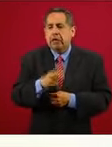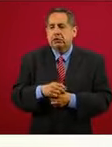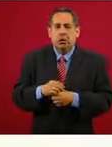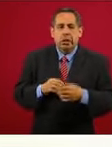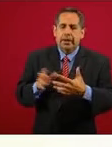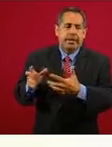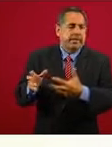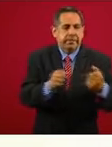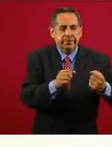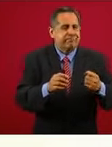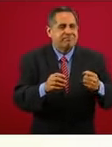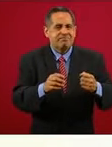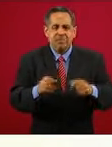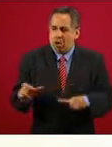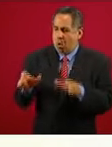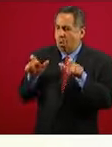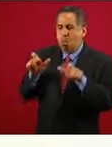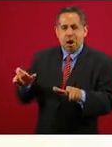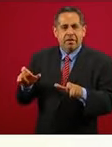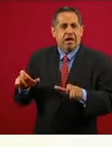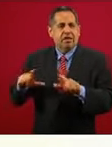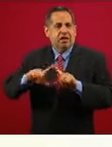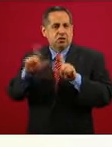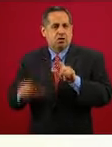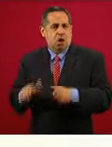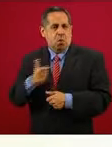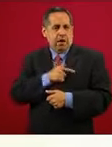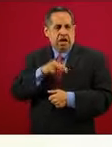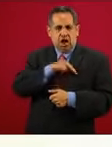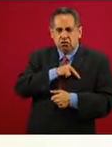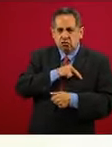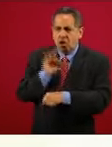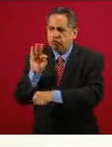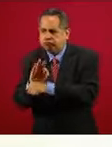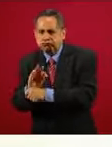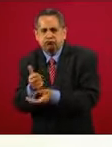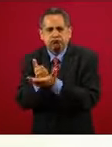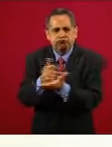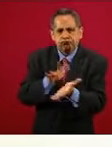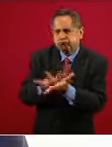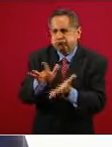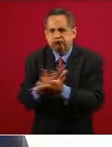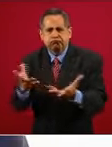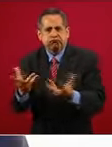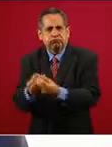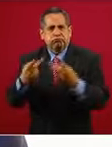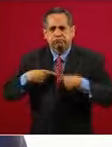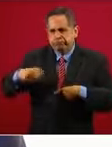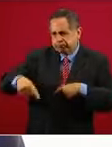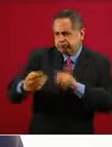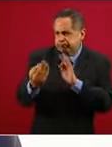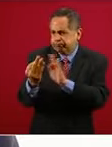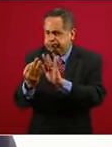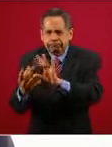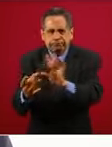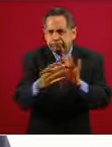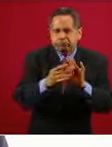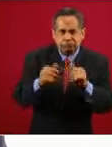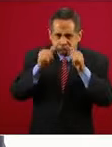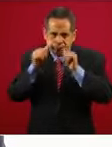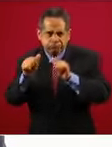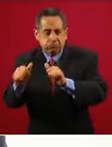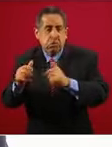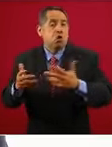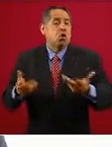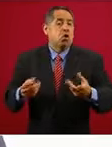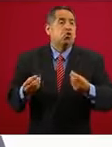Guardia Nacional, un cuerpo de paz y de proximidad con la población, con presencia en